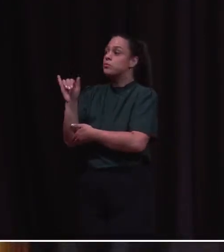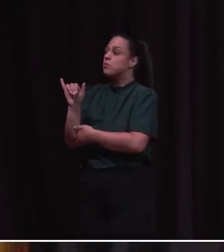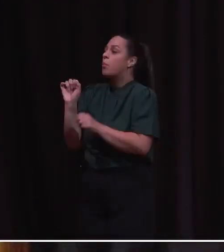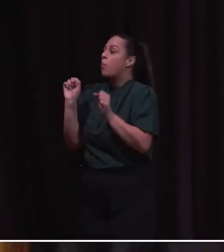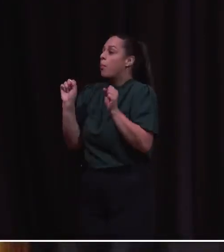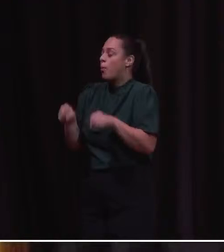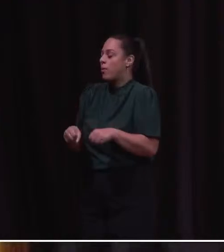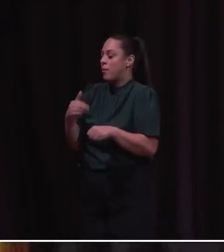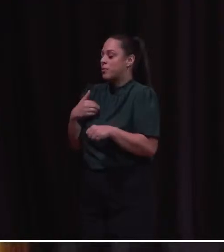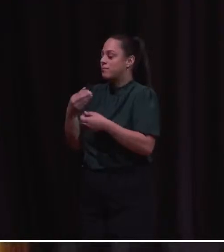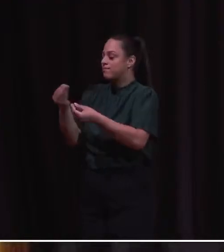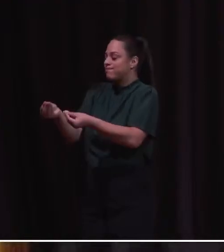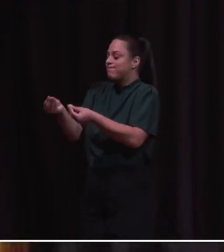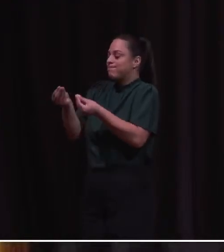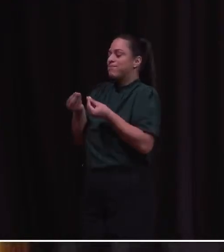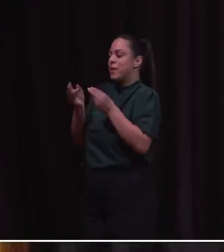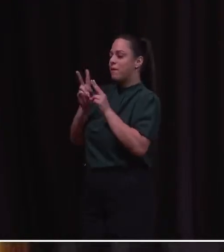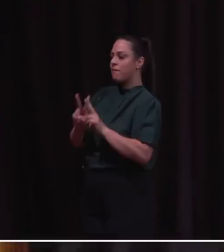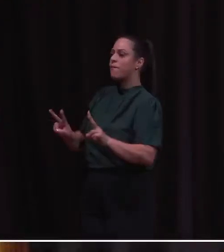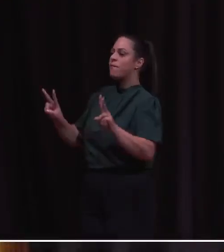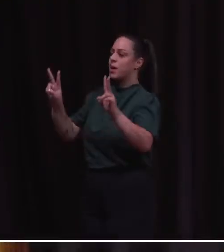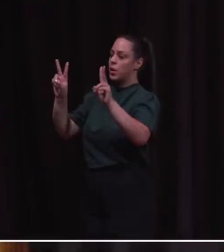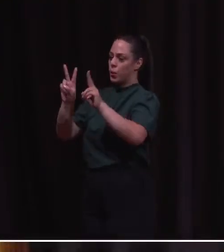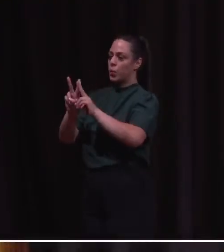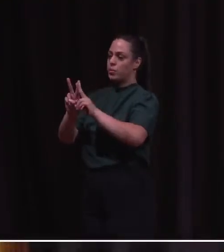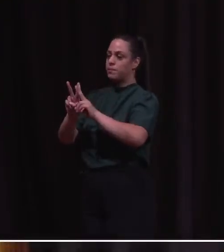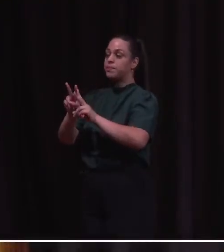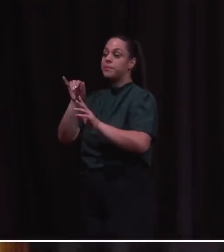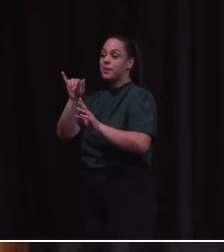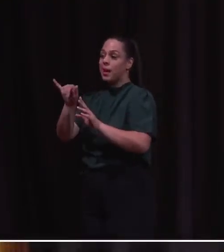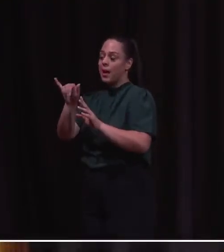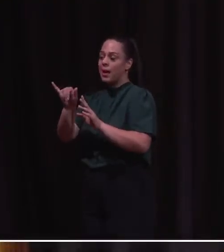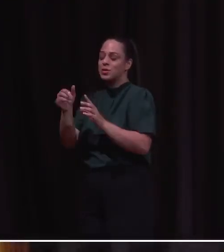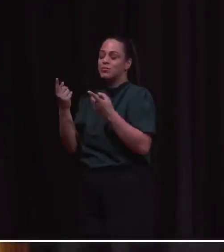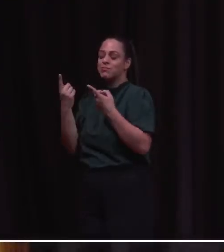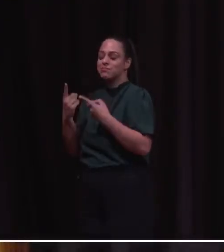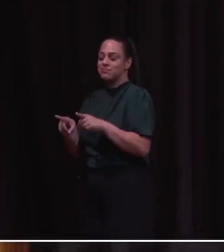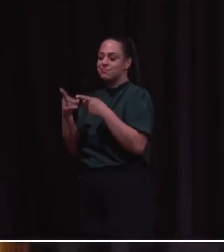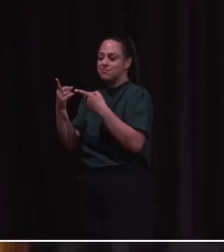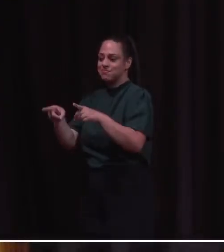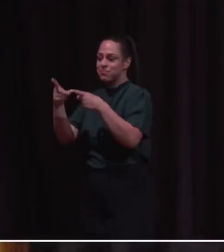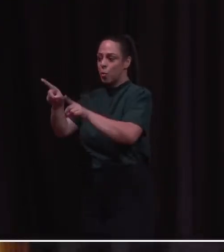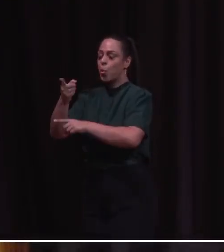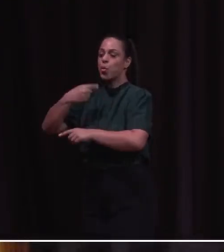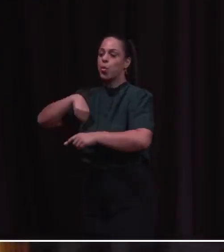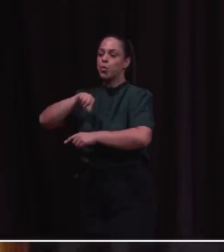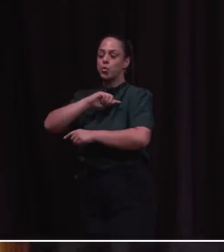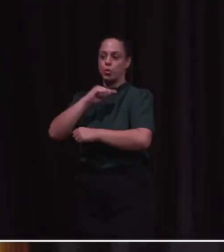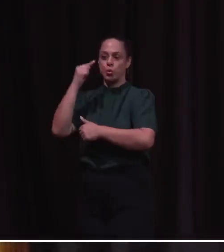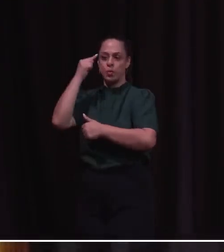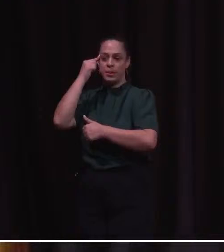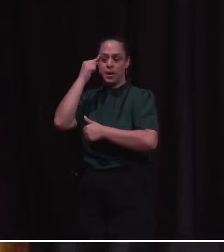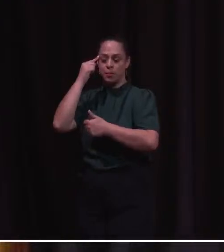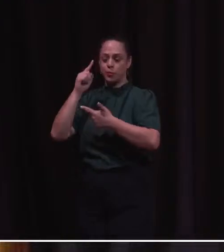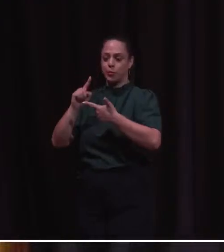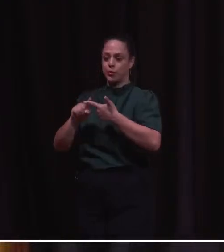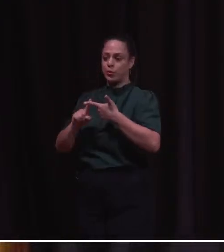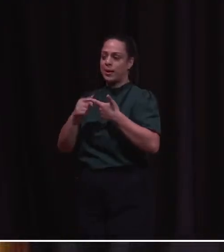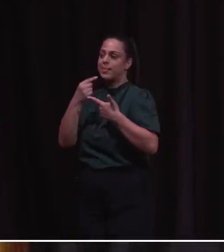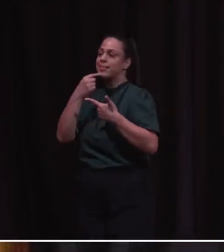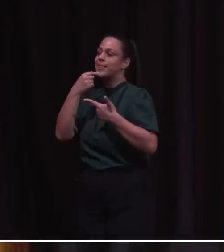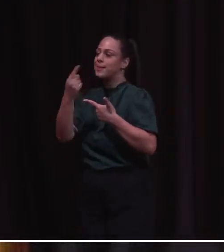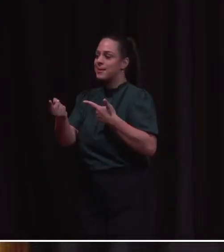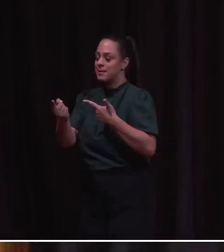lo que somos. Esto repercute en lo que pensamos, lo que decimos y en cómo